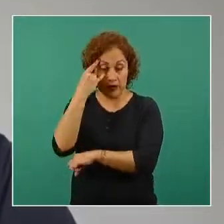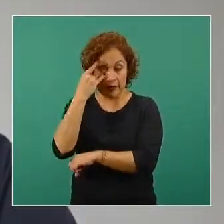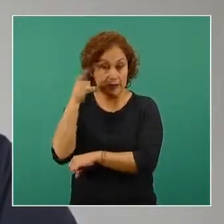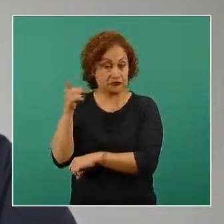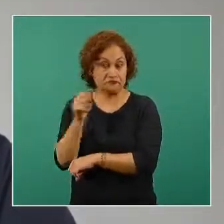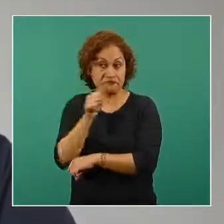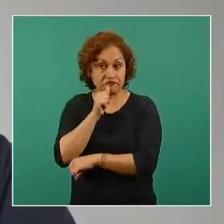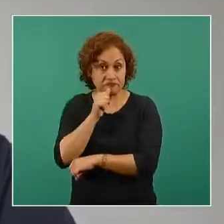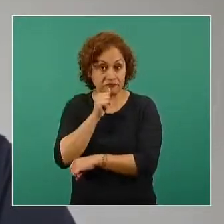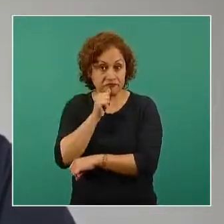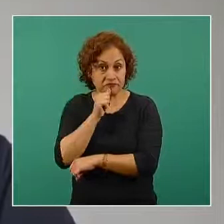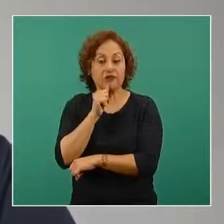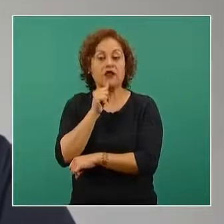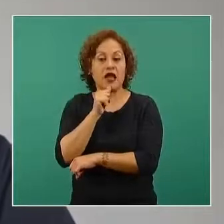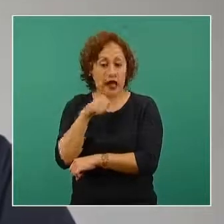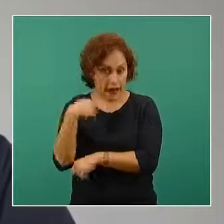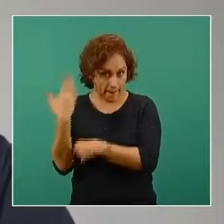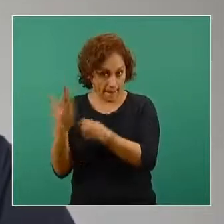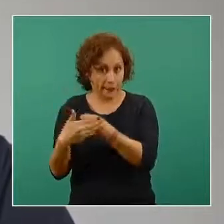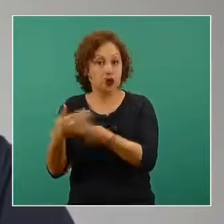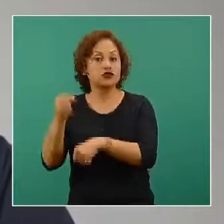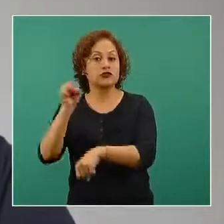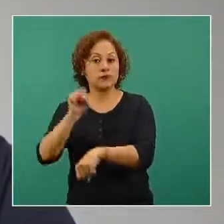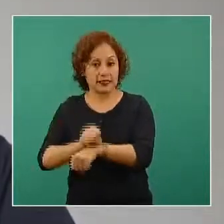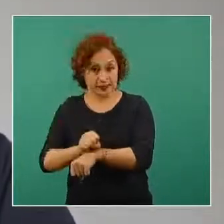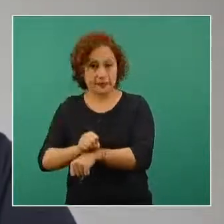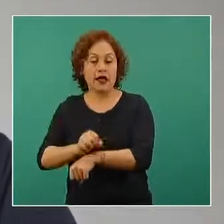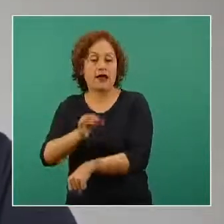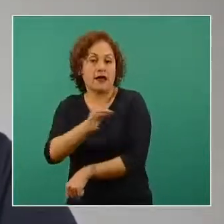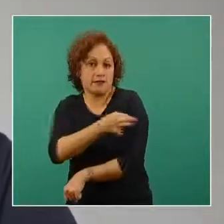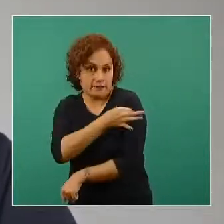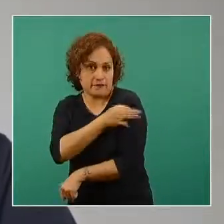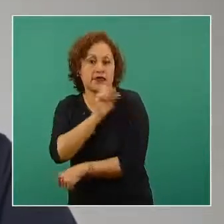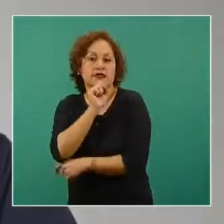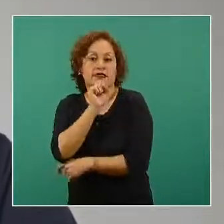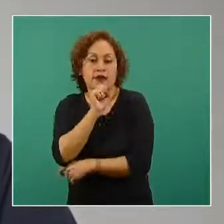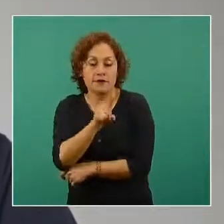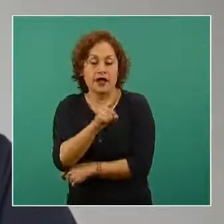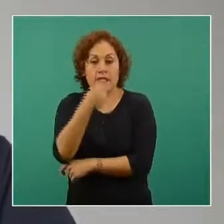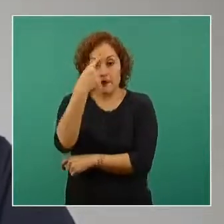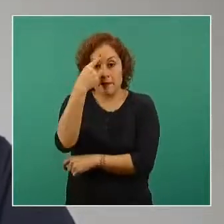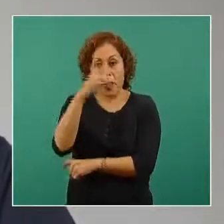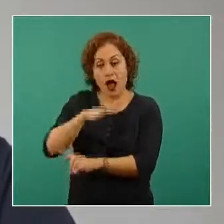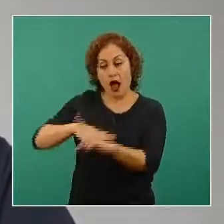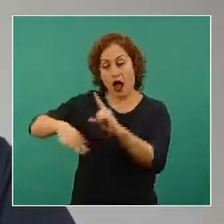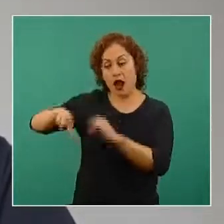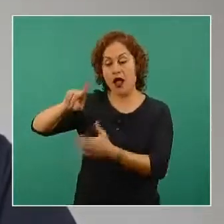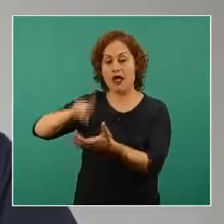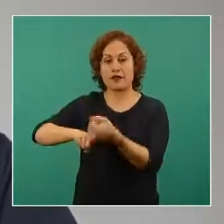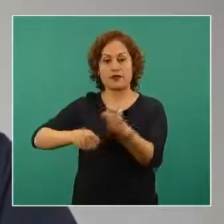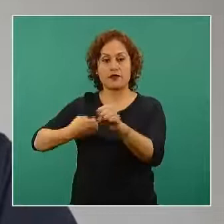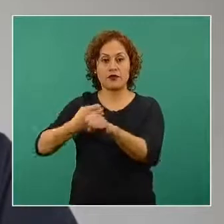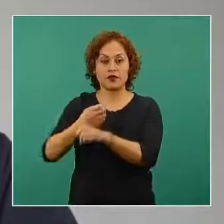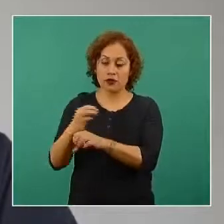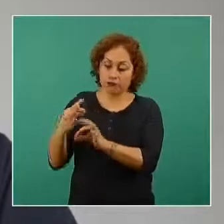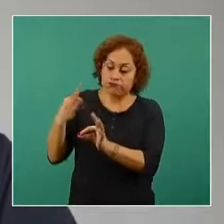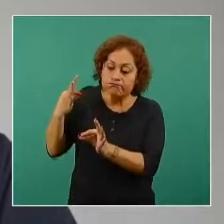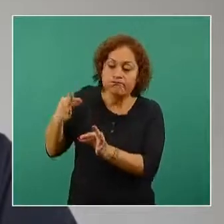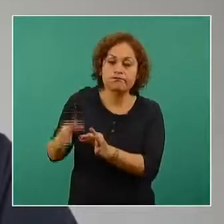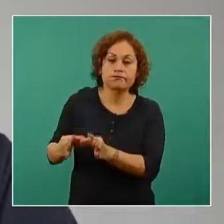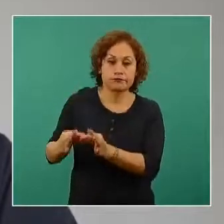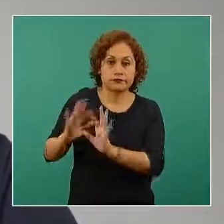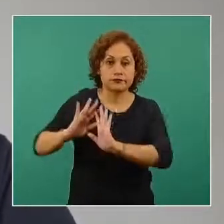lo va a recibir en las siguientes semanas. La idea es poder generar todas las condiciones que sean necesarias para,